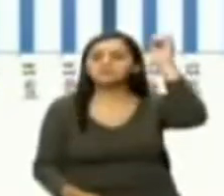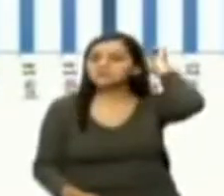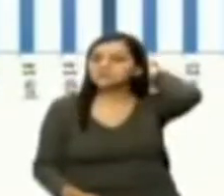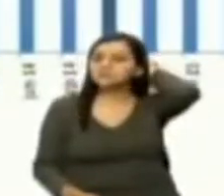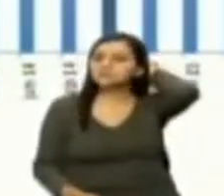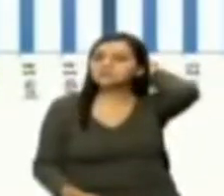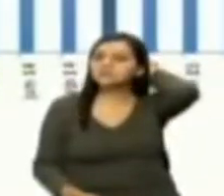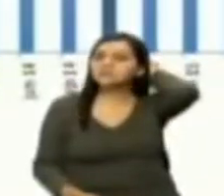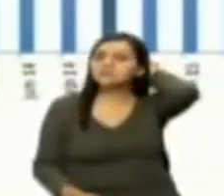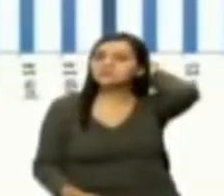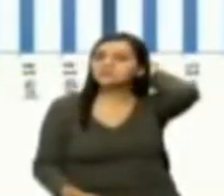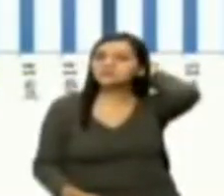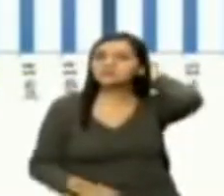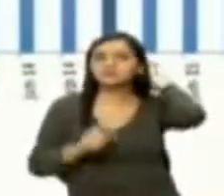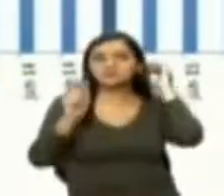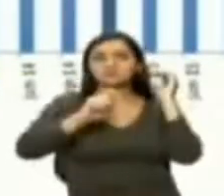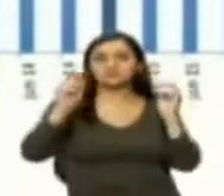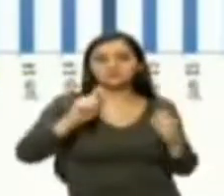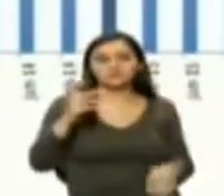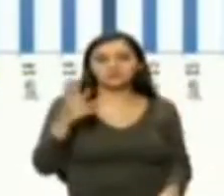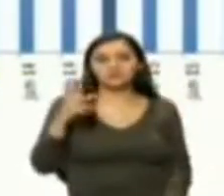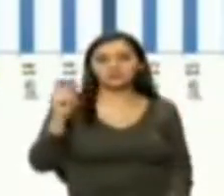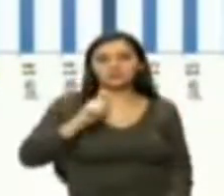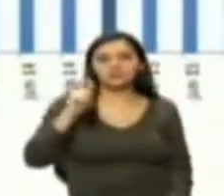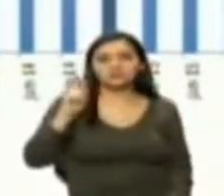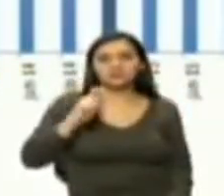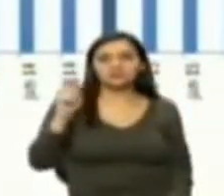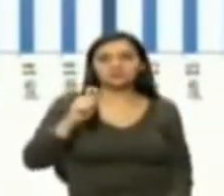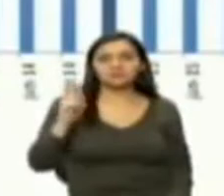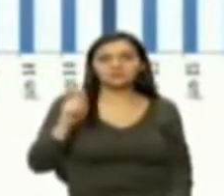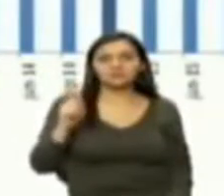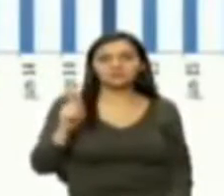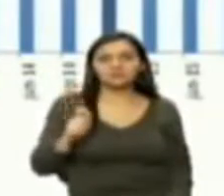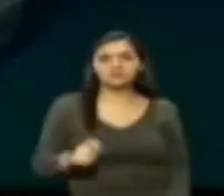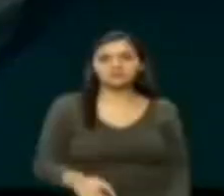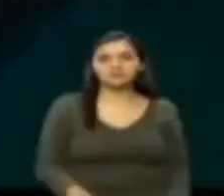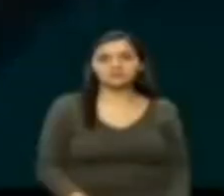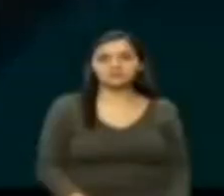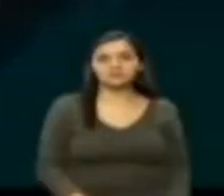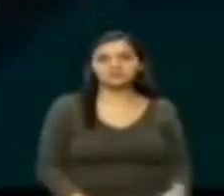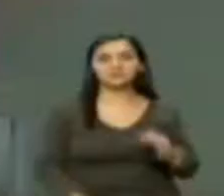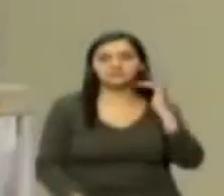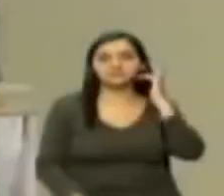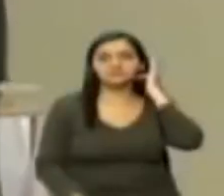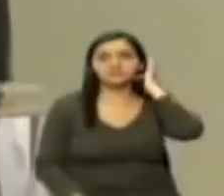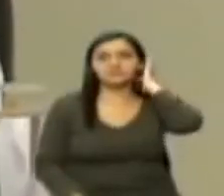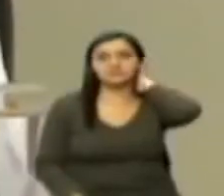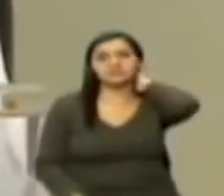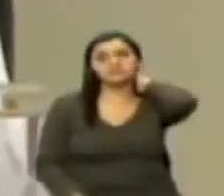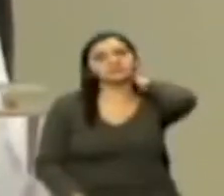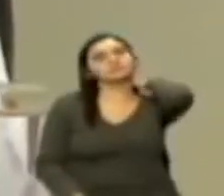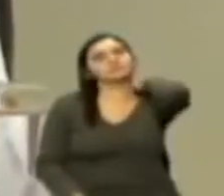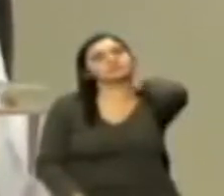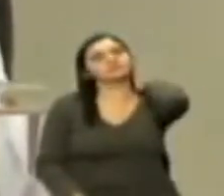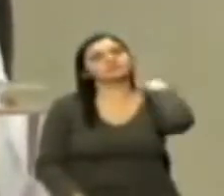No se puede rayar en este gráfico. Si ustedes ven, no se puede escribir, ¿no? ¿O sí?